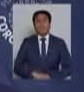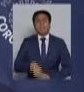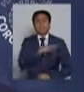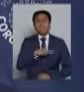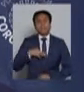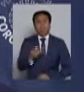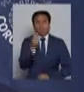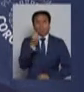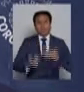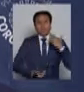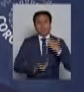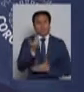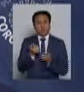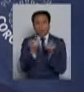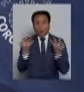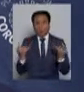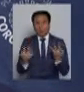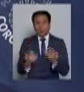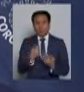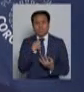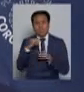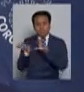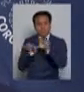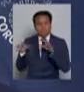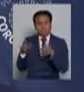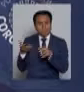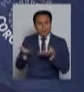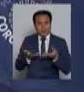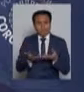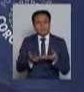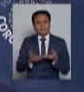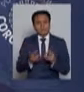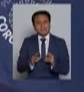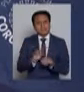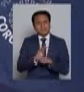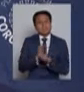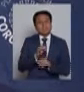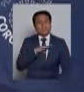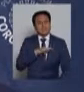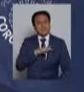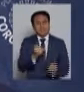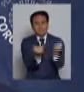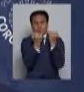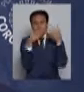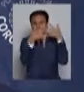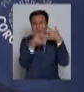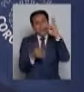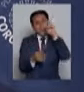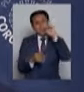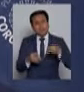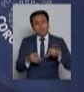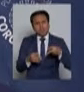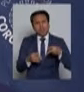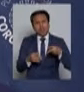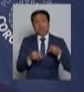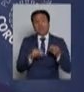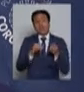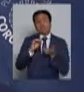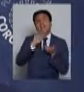buenos días. ¿Cuánto afectan el número de insumos disponibles en Chile, lo informado desde Estados Unidos, de esta prohibición de